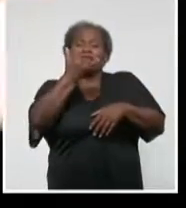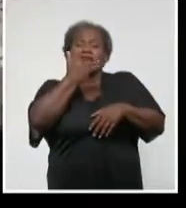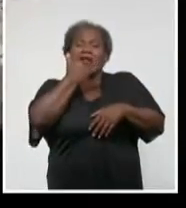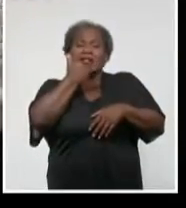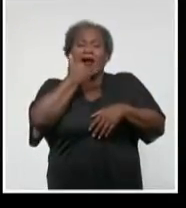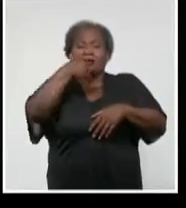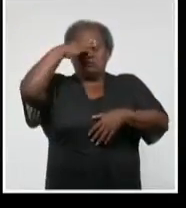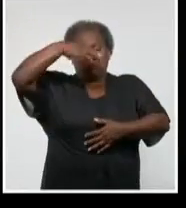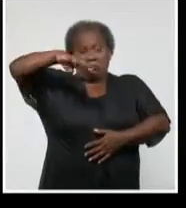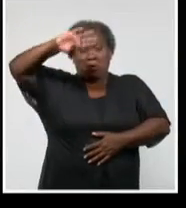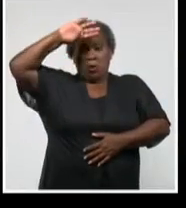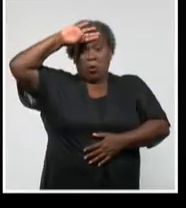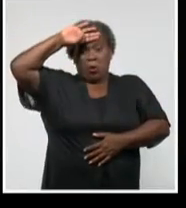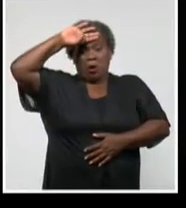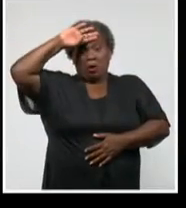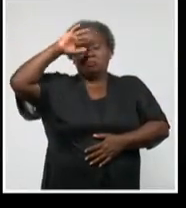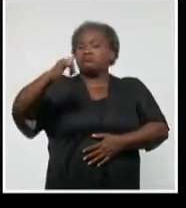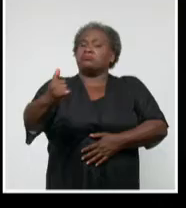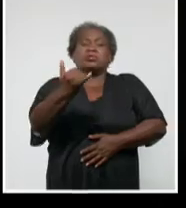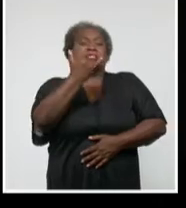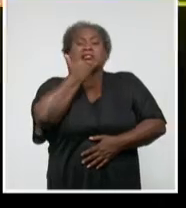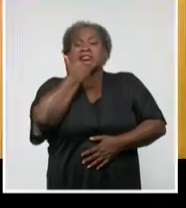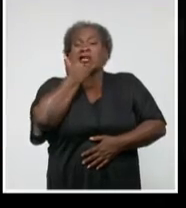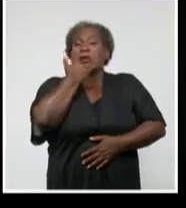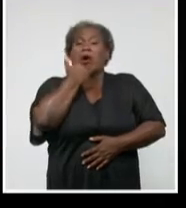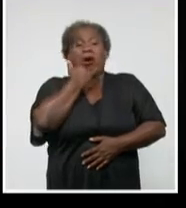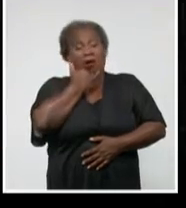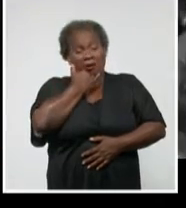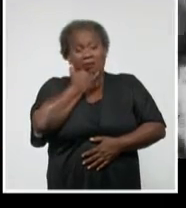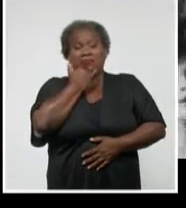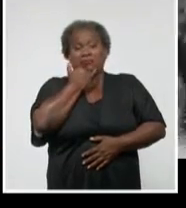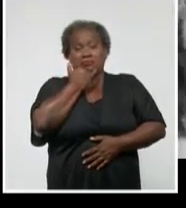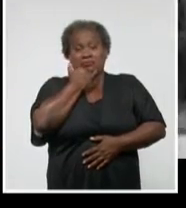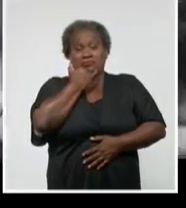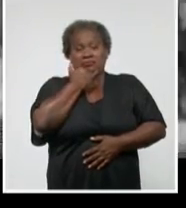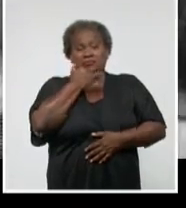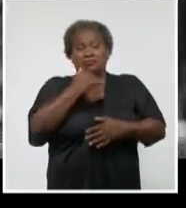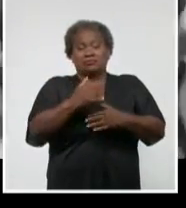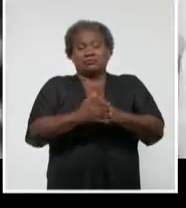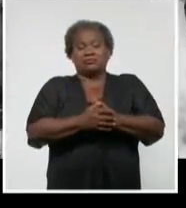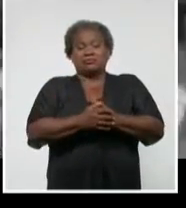pueblo, se equivocaron.